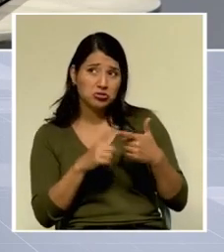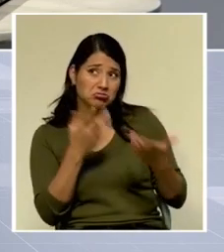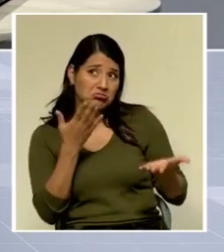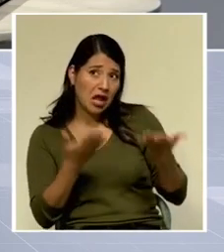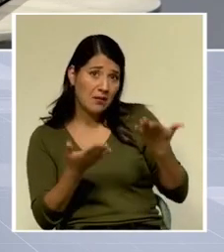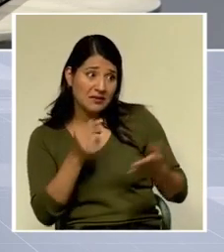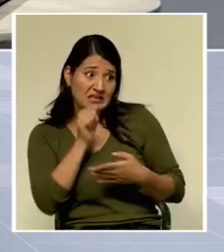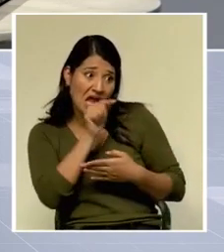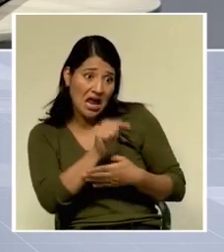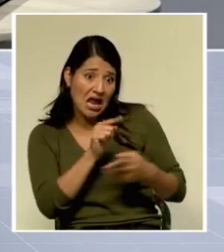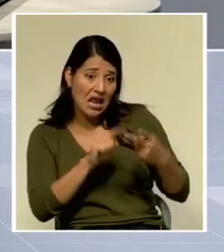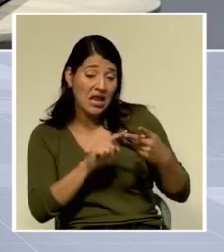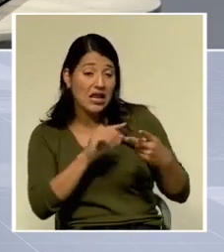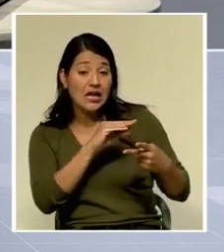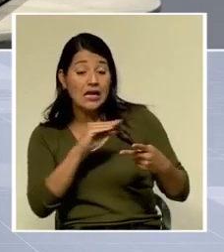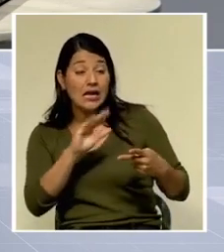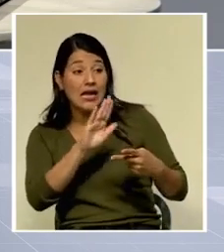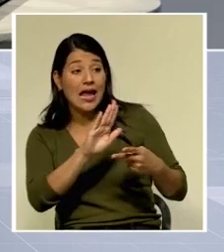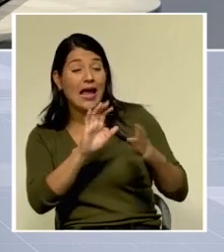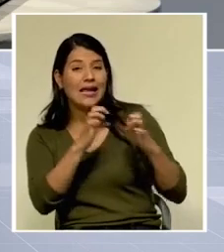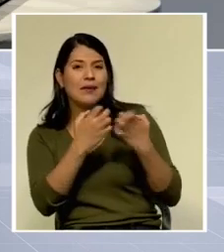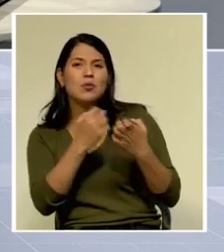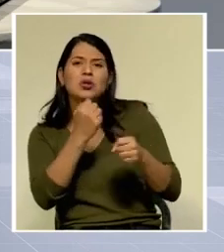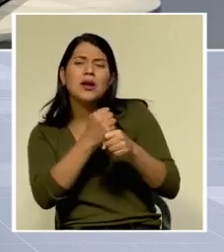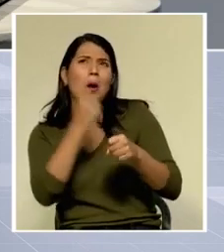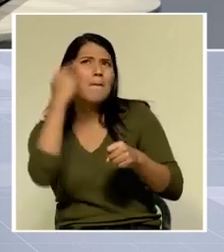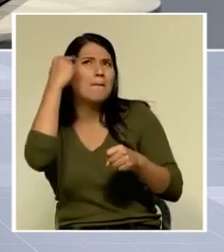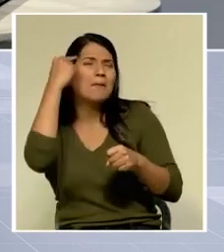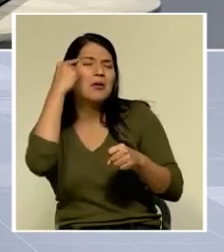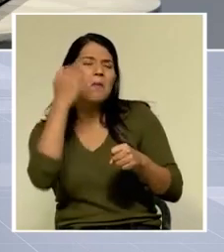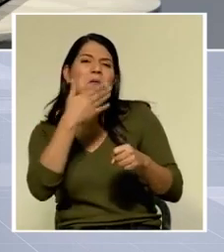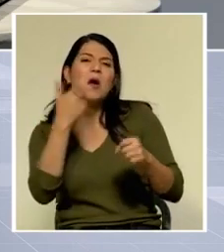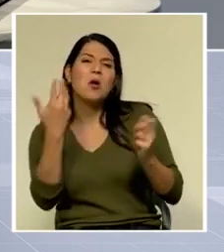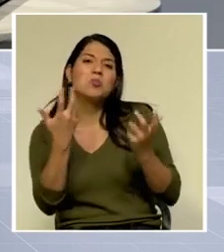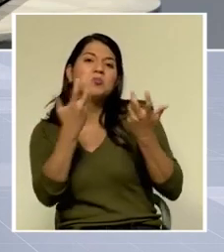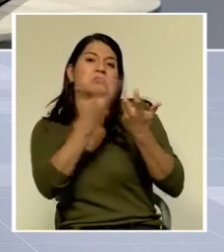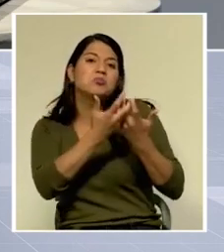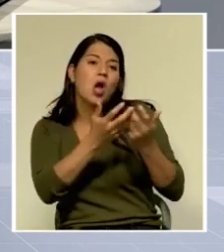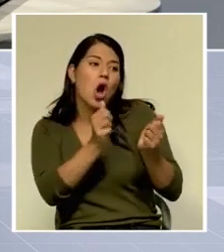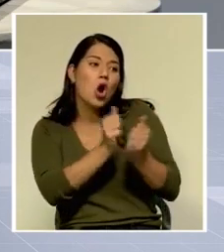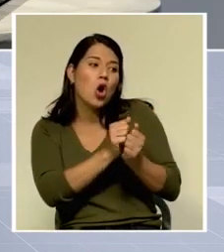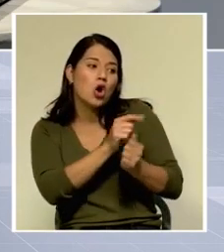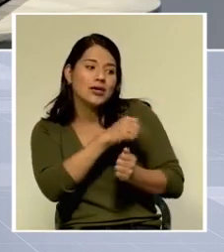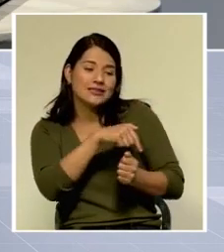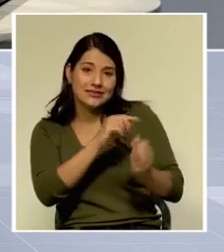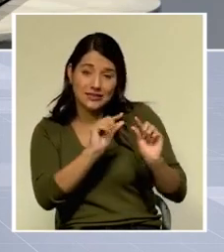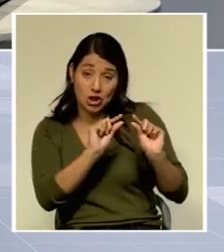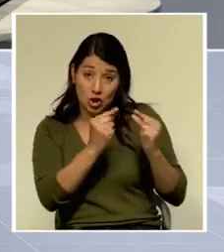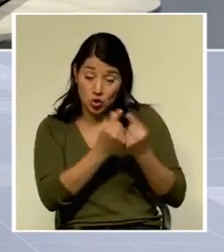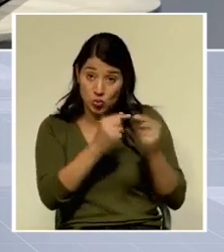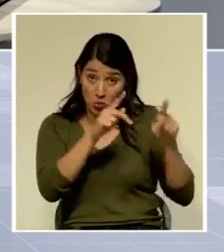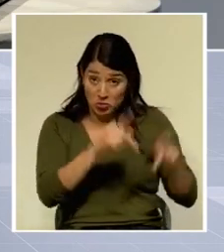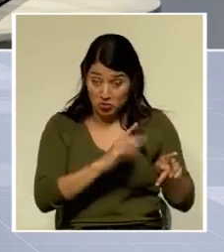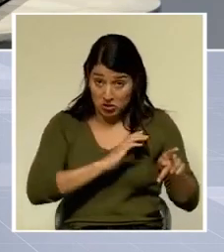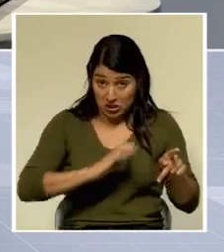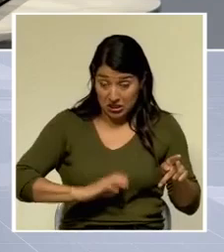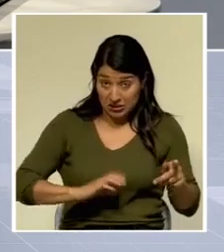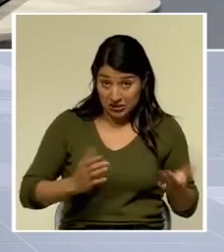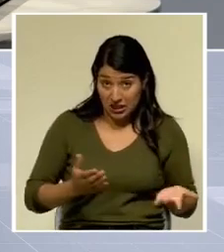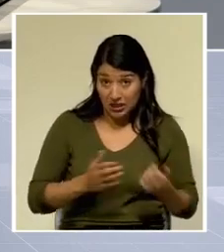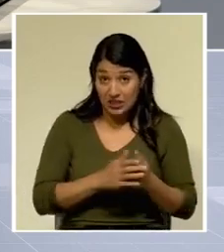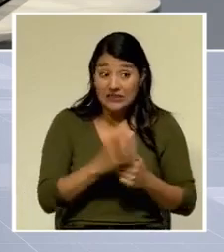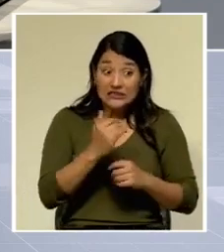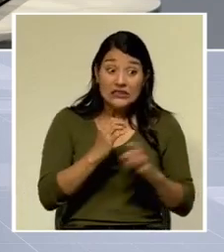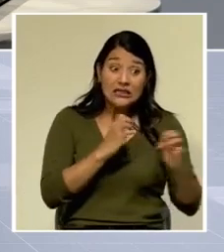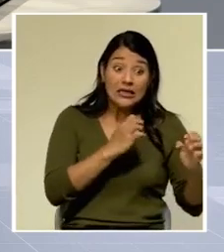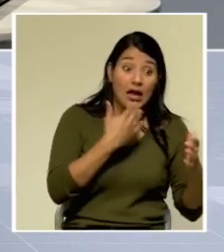conservador de Fabricio Alvarado, porque además se había reunido con el candidato. Entonces, claro, uno podría decir si es una estrategia equivocada o no, ya sería otro